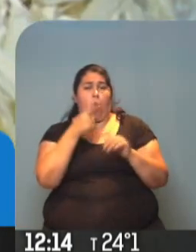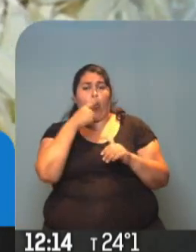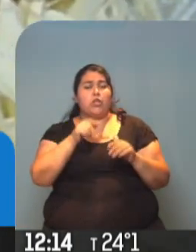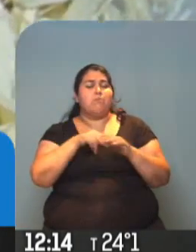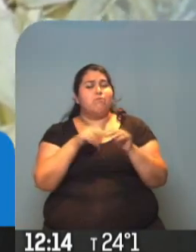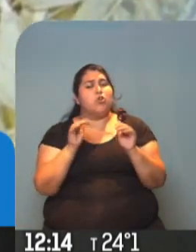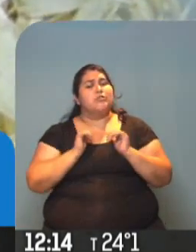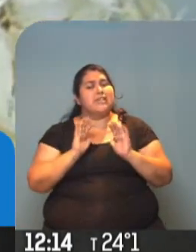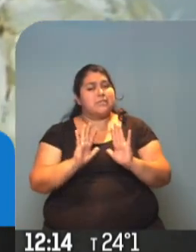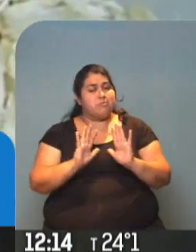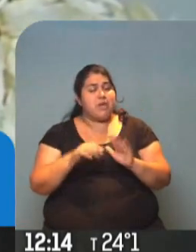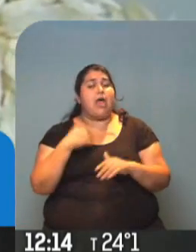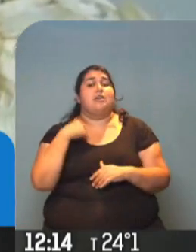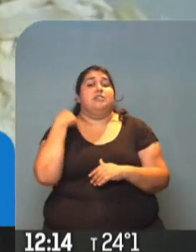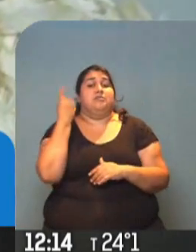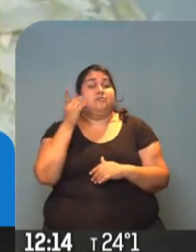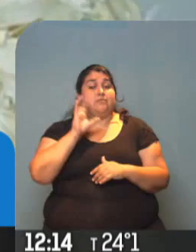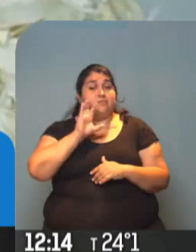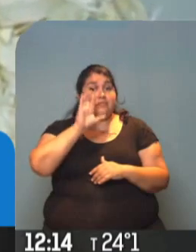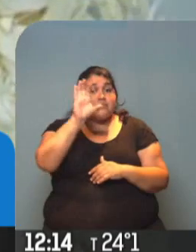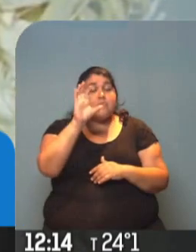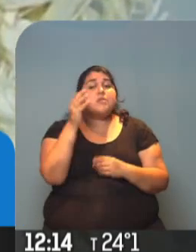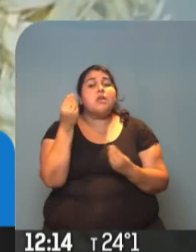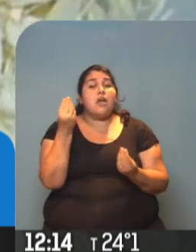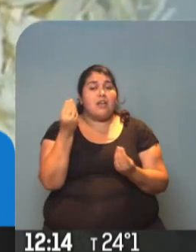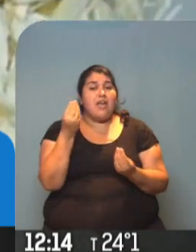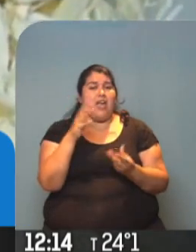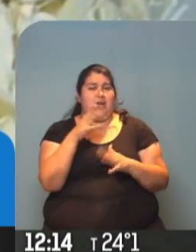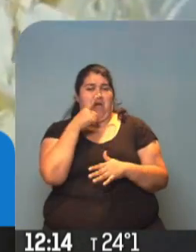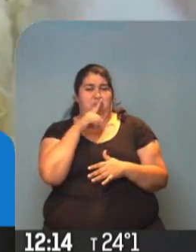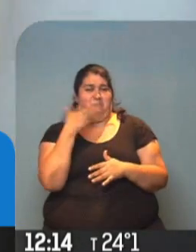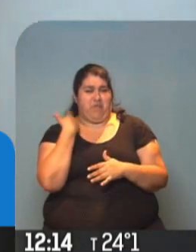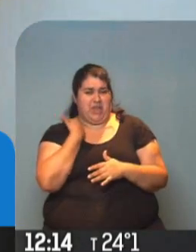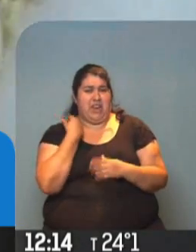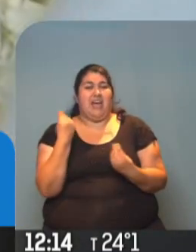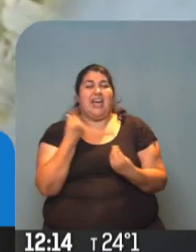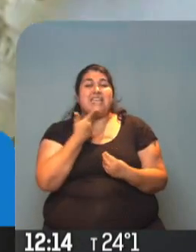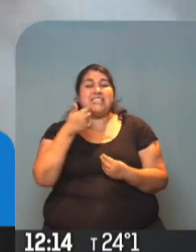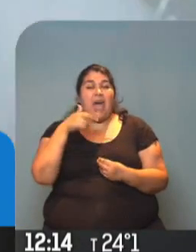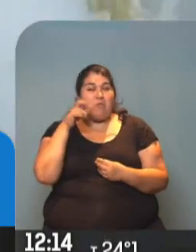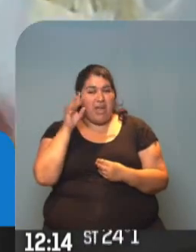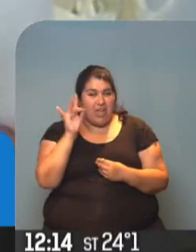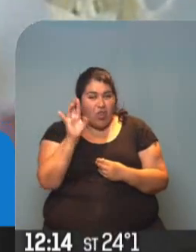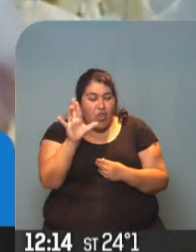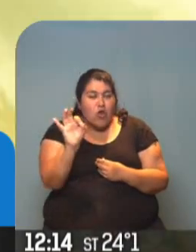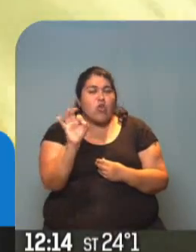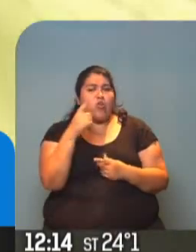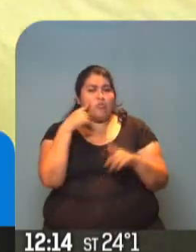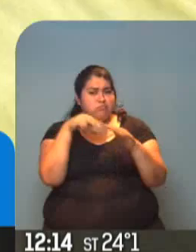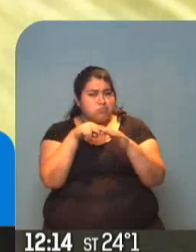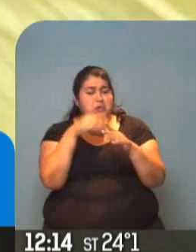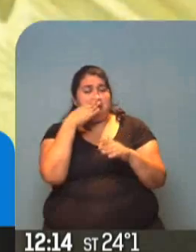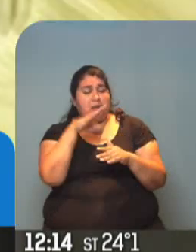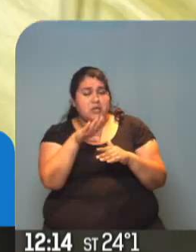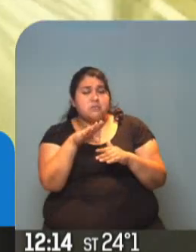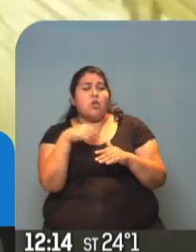San Pedro se trata de un hombre de 43 que comenzó con síntomas a fines del mes de diciembre, se presentó en el Hospital Municipal Emilio Rufa y luego fue internado